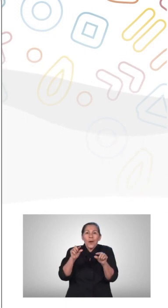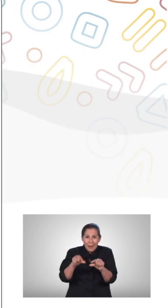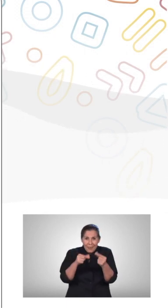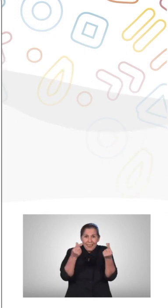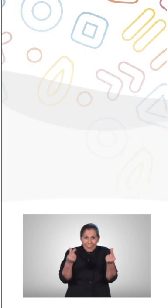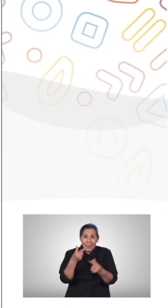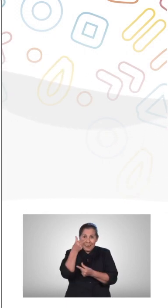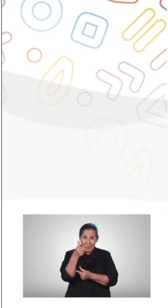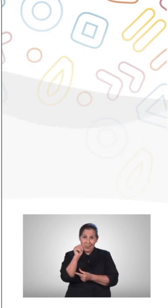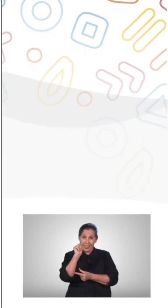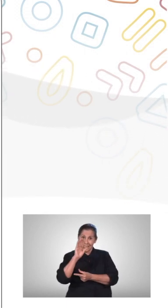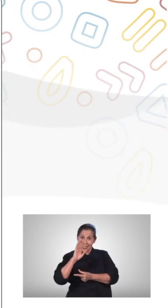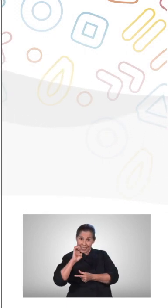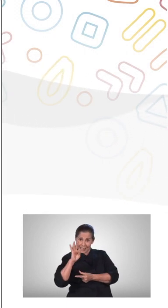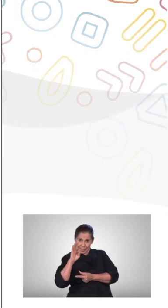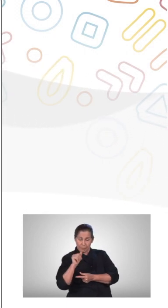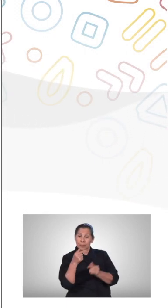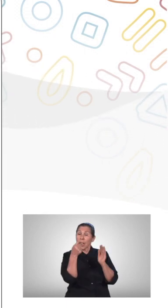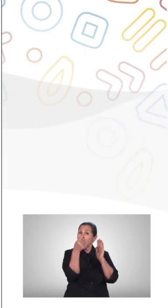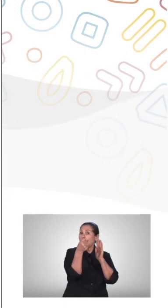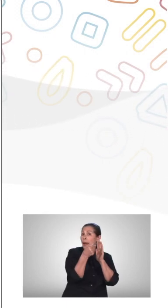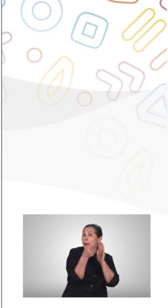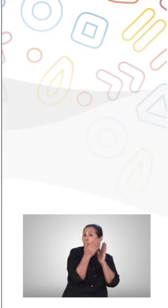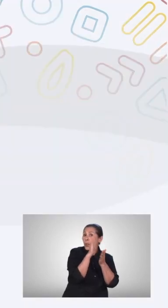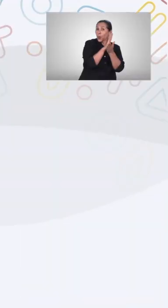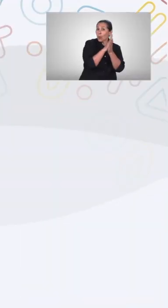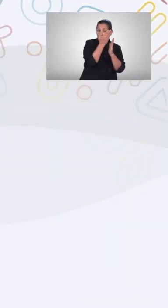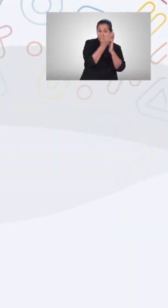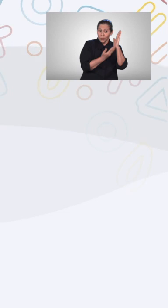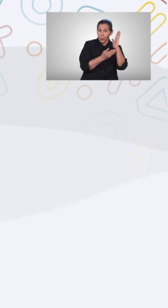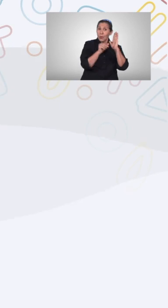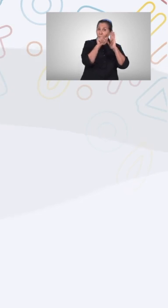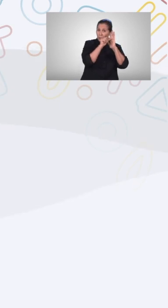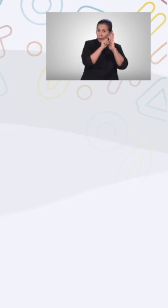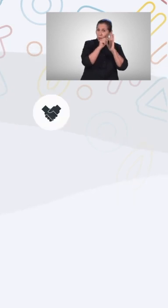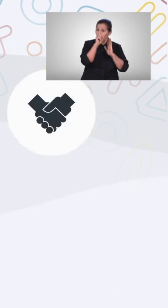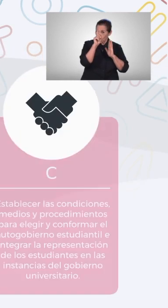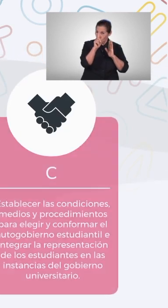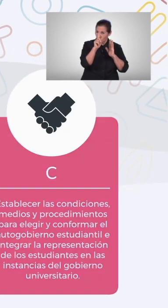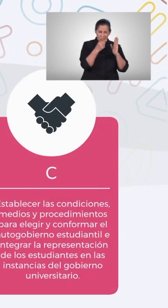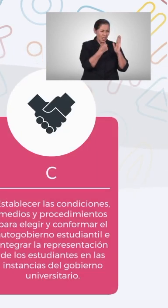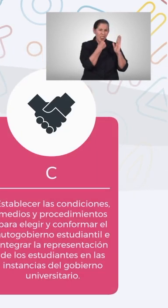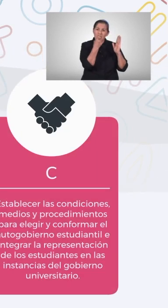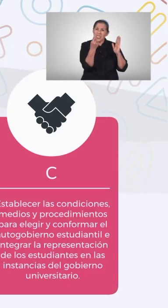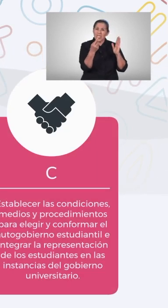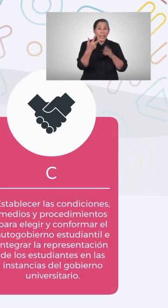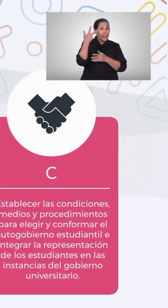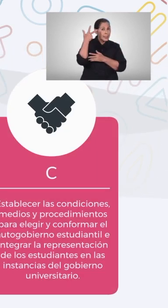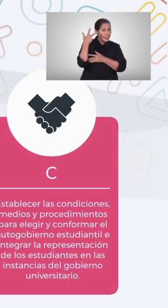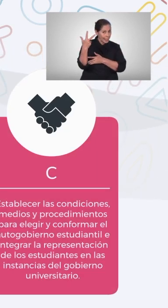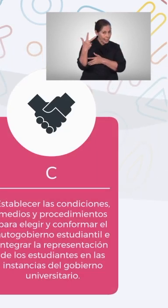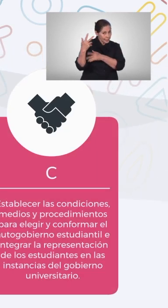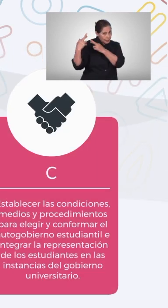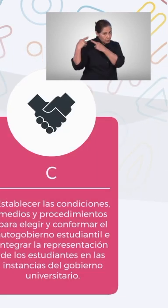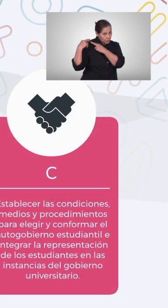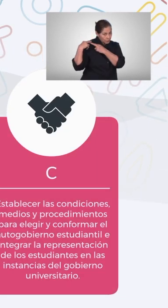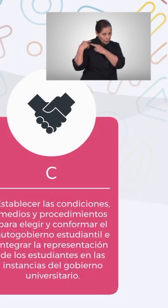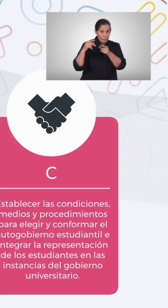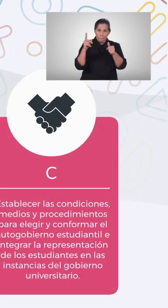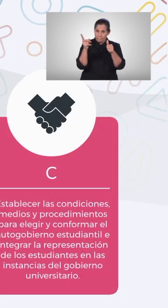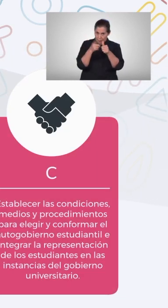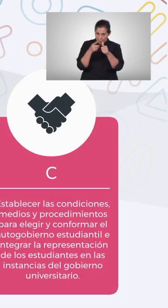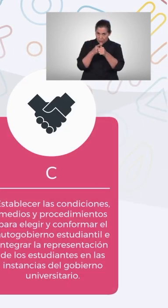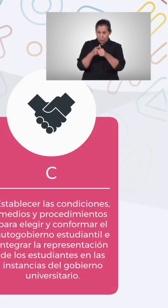artículo número 1 tiene como propósito el desarrollo de tres importantes funciones a regir los procesos